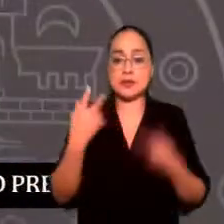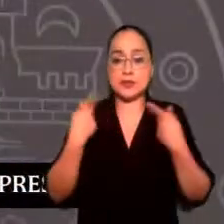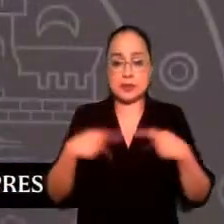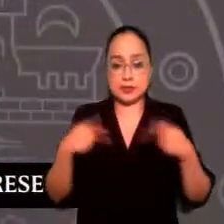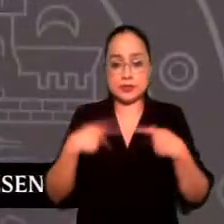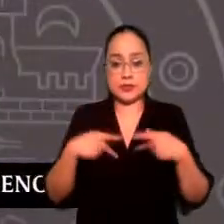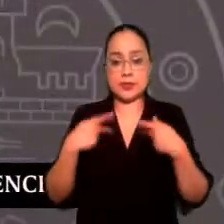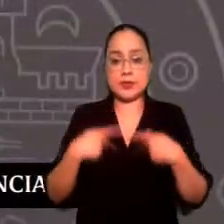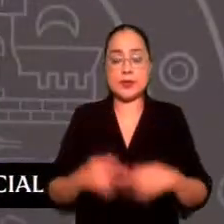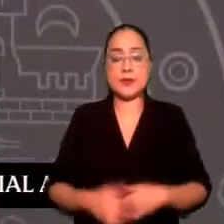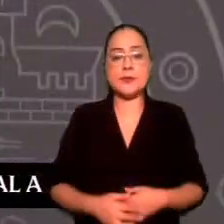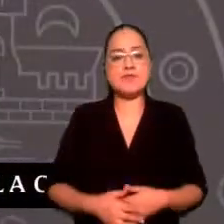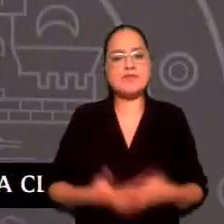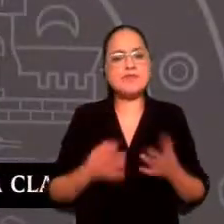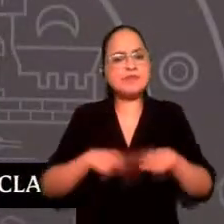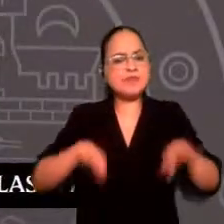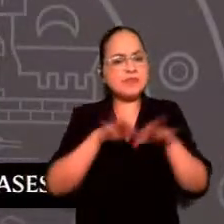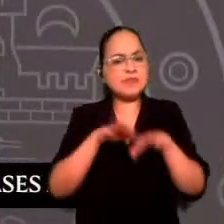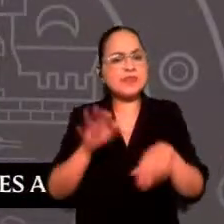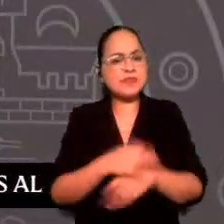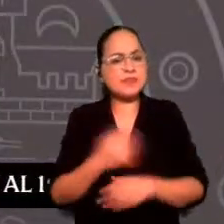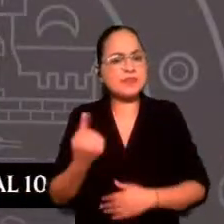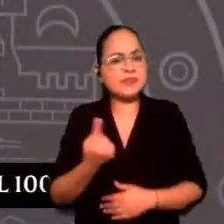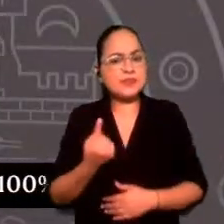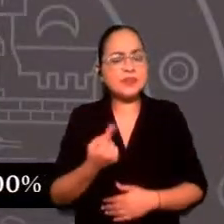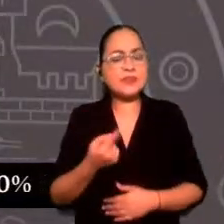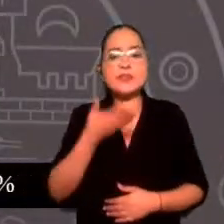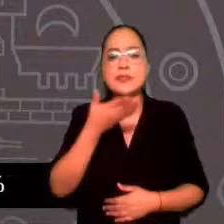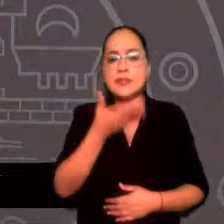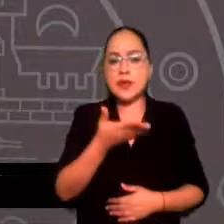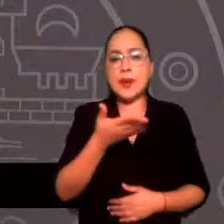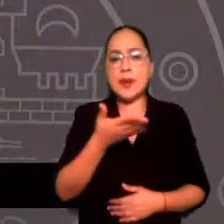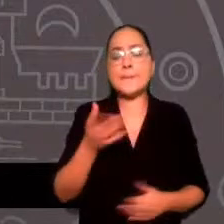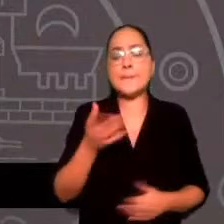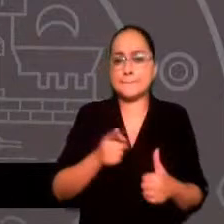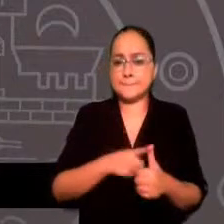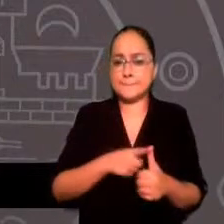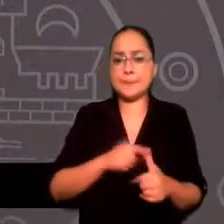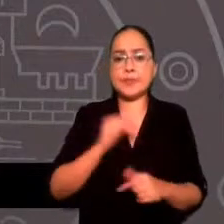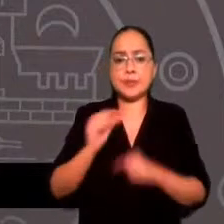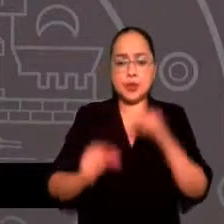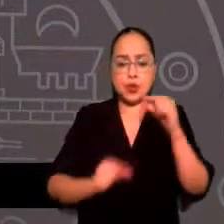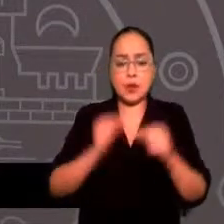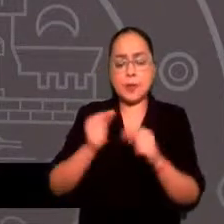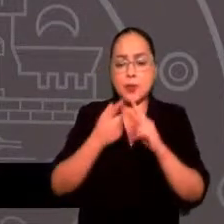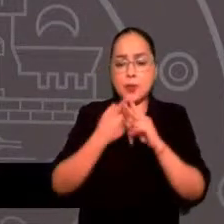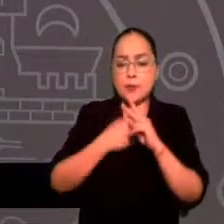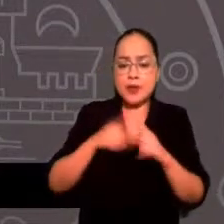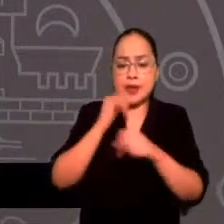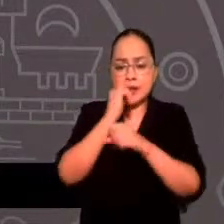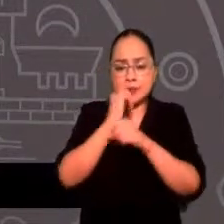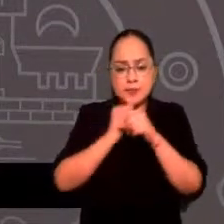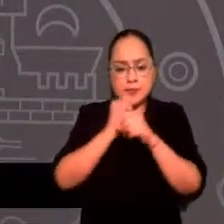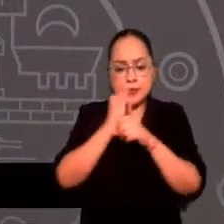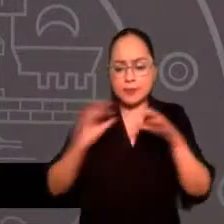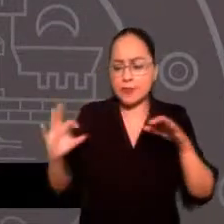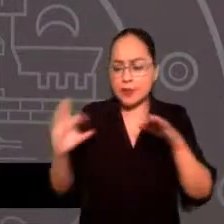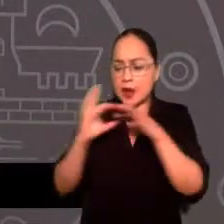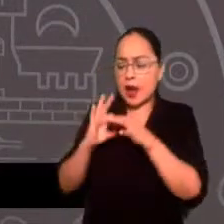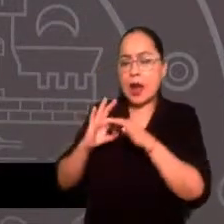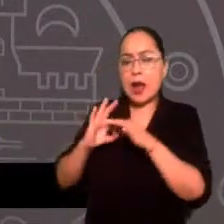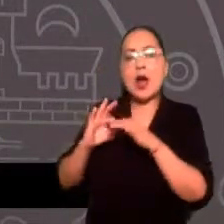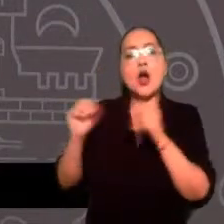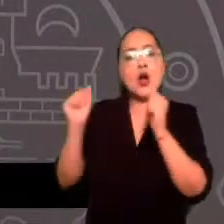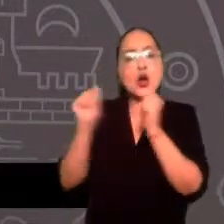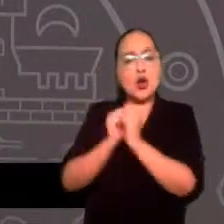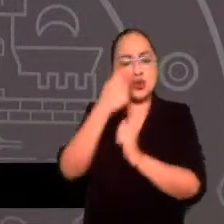importancia tiene? Bueno, una, la posibilidad de ir usando la investigación con el conocimiento.